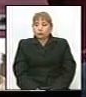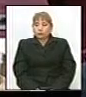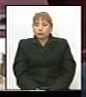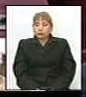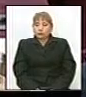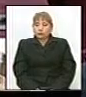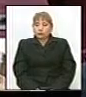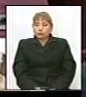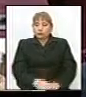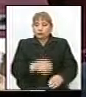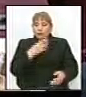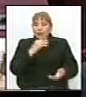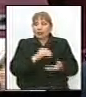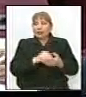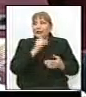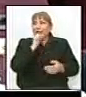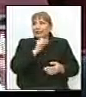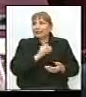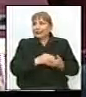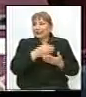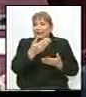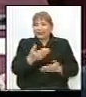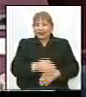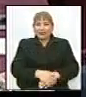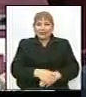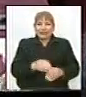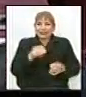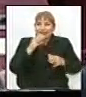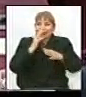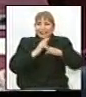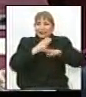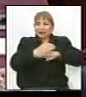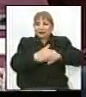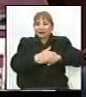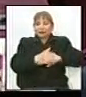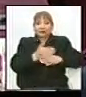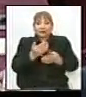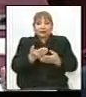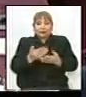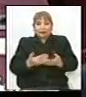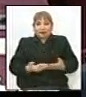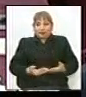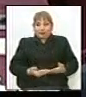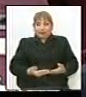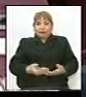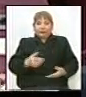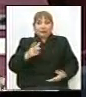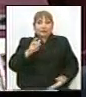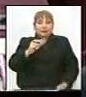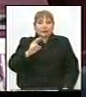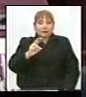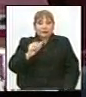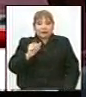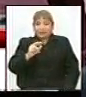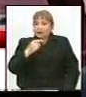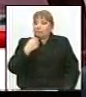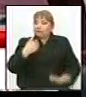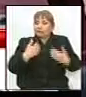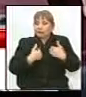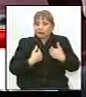de esta institución, y quería preguntarle por su intermedio, presidente, al señor Iribarri, decirle que